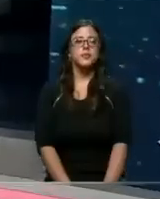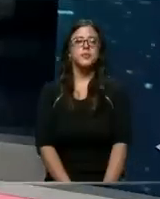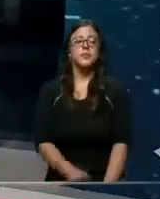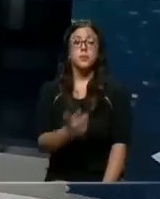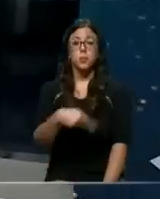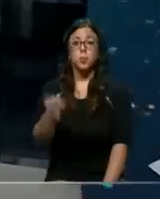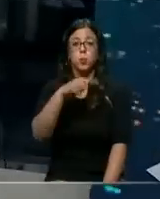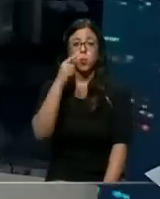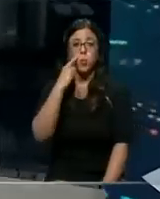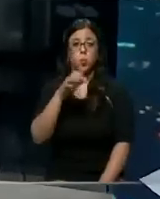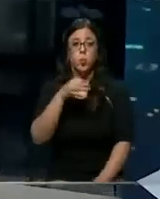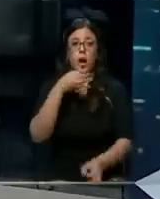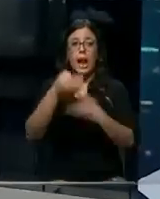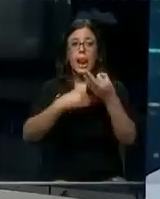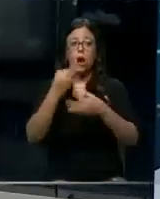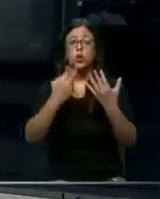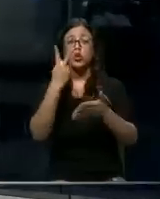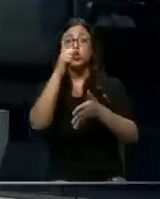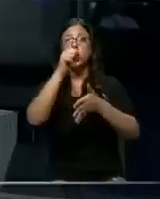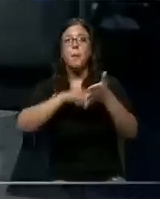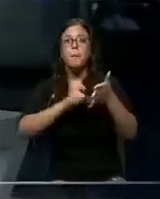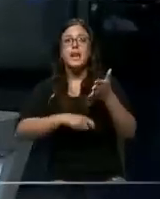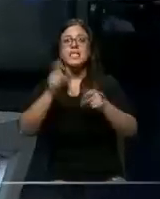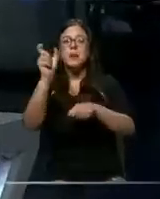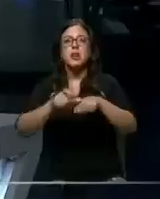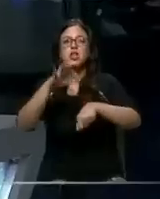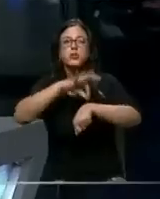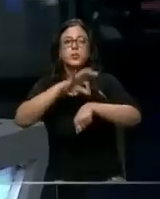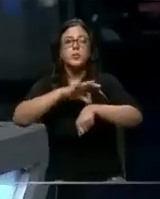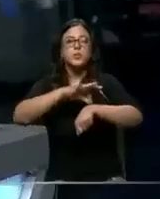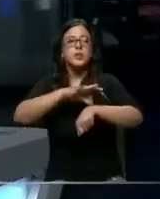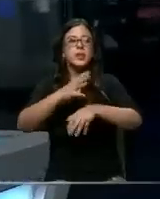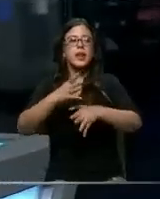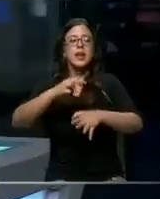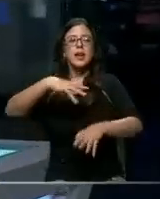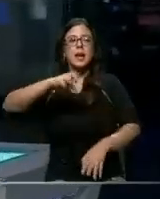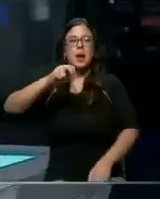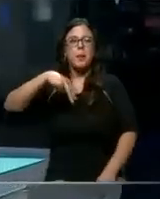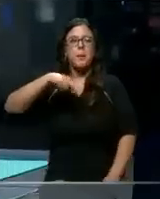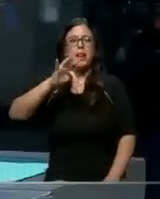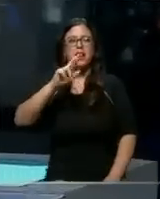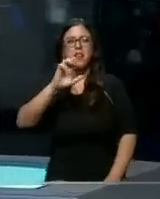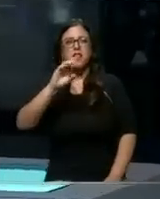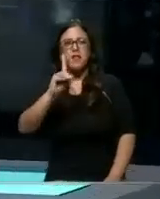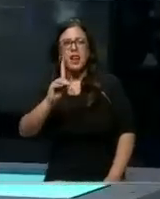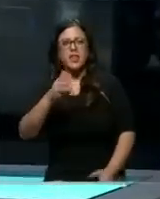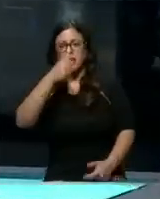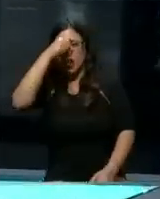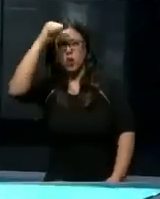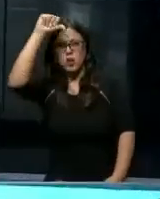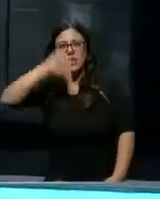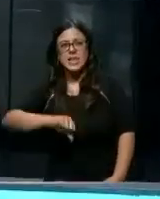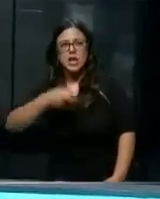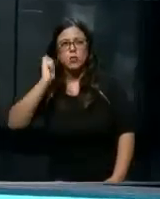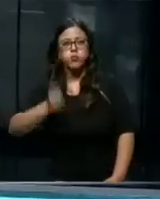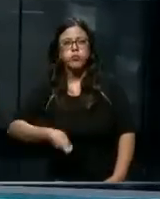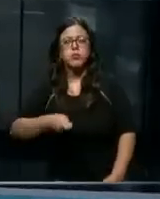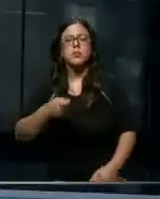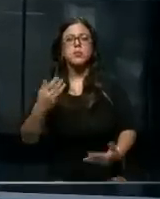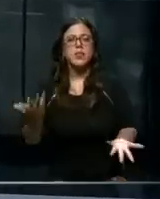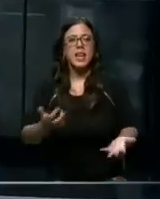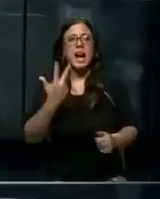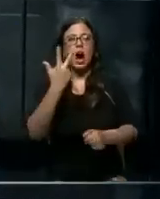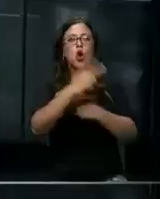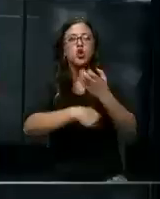Ya estamos de regreso y le contamos que 2 meses lleva prófugo el médico Manfred Jürgensen, quien fue condenado a 8 años de prisión por ser considerado coautor del